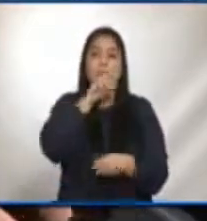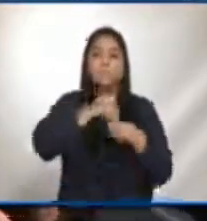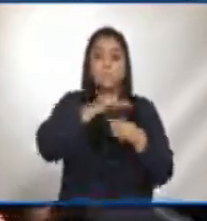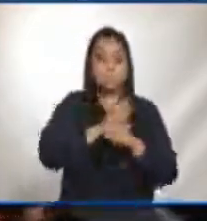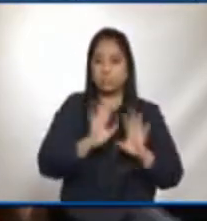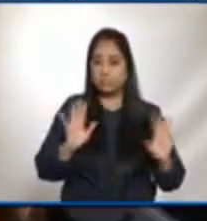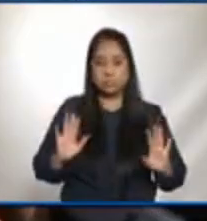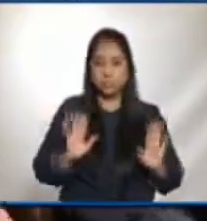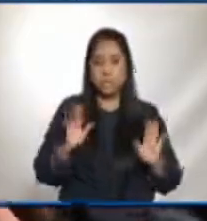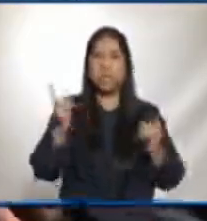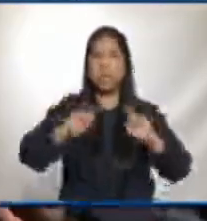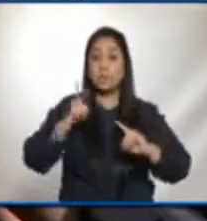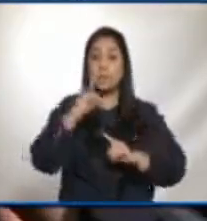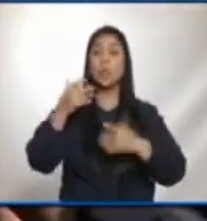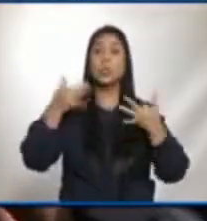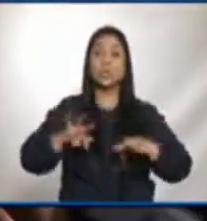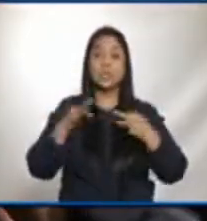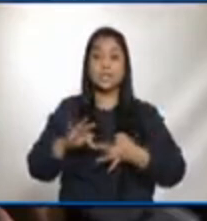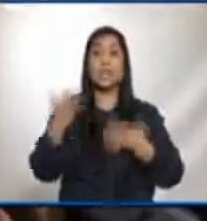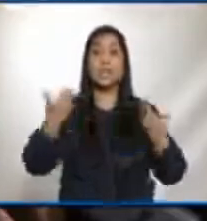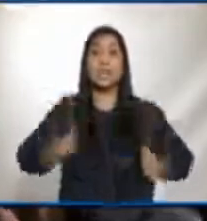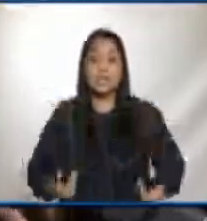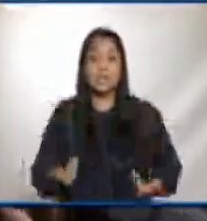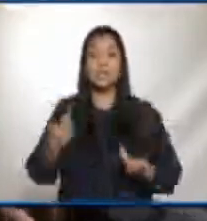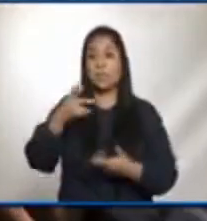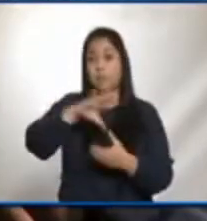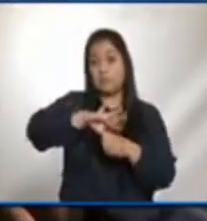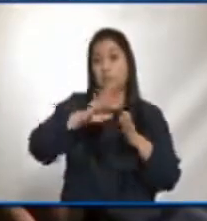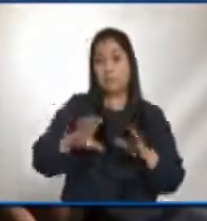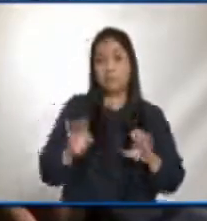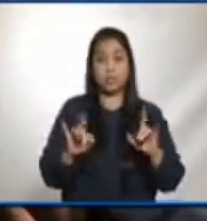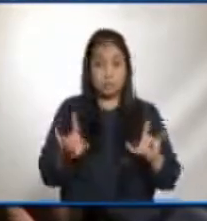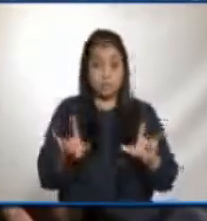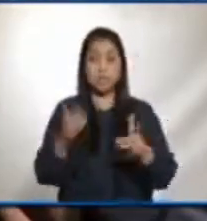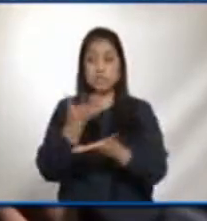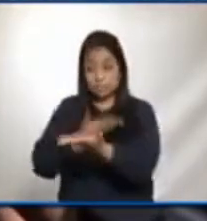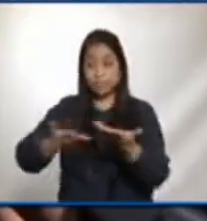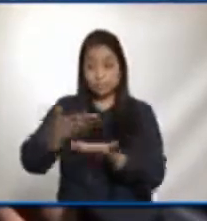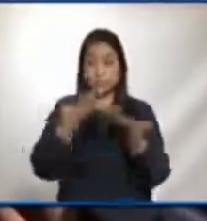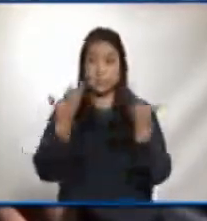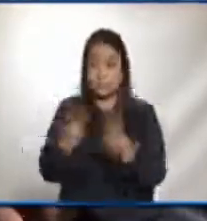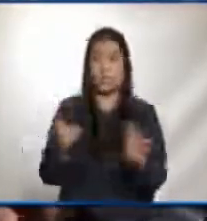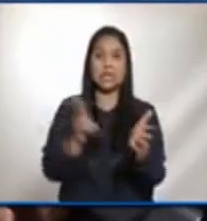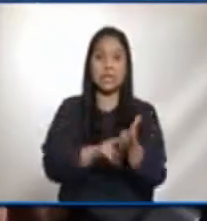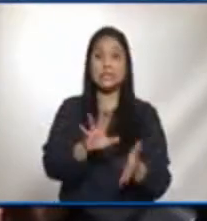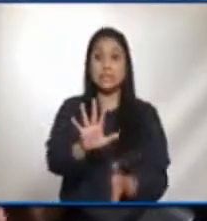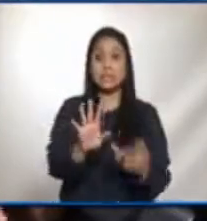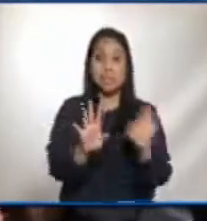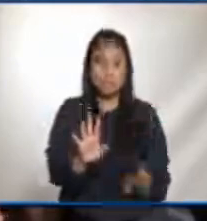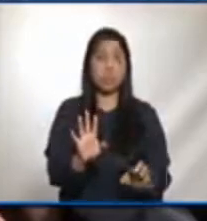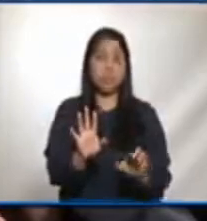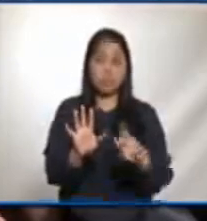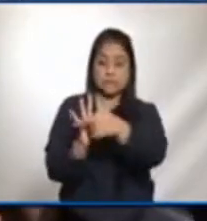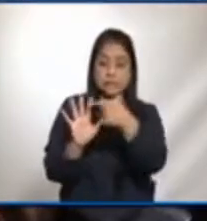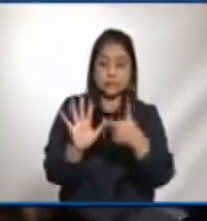que en un tratado humanitario con el embajador de los Estados Unidos logramos poner a 5 sobrevivientes en